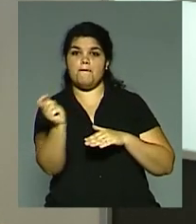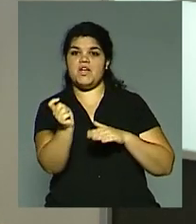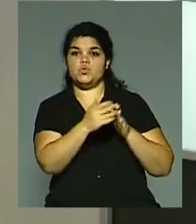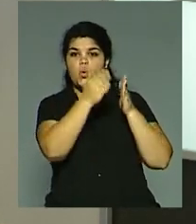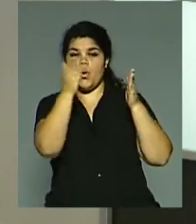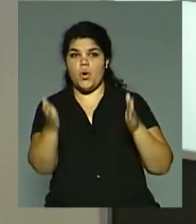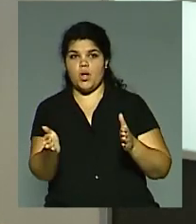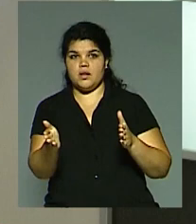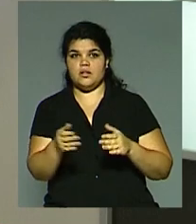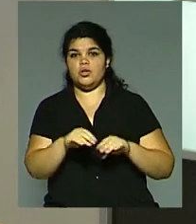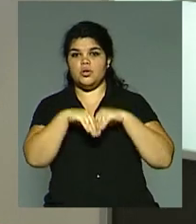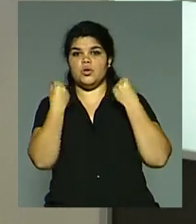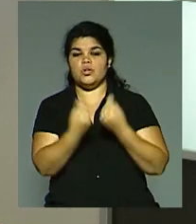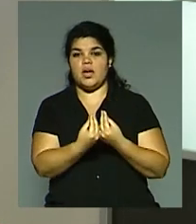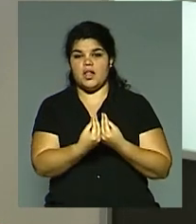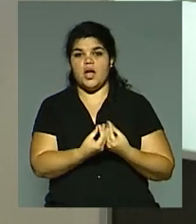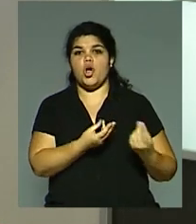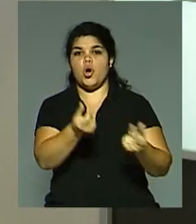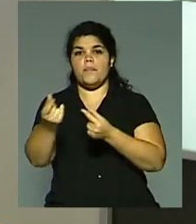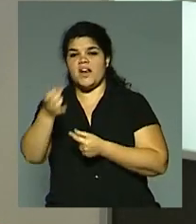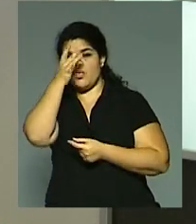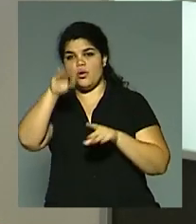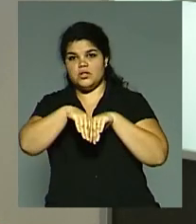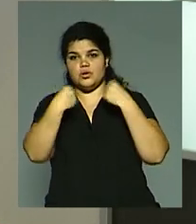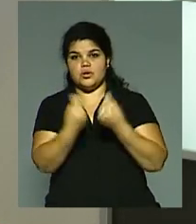12 cuotas, 12 veces podemos comprar en el año, es decir,